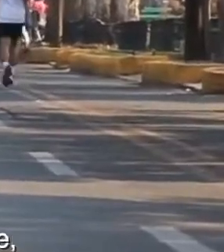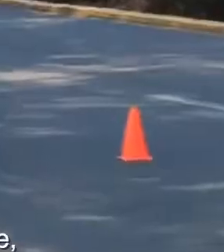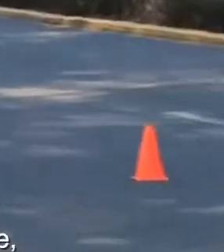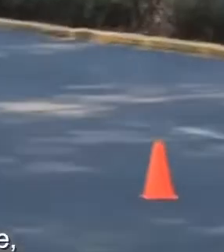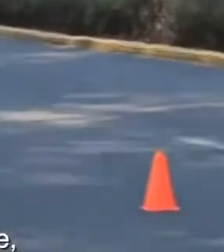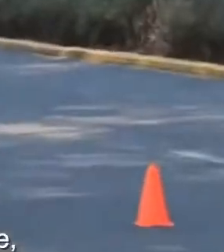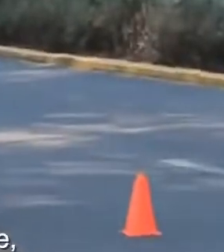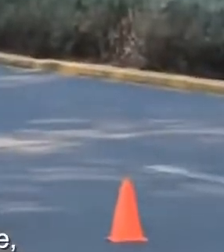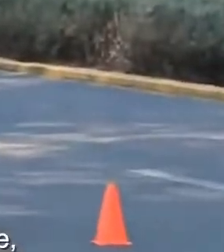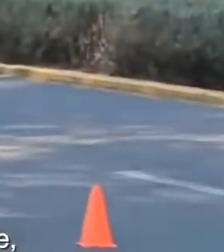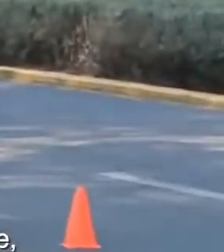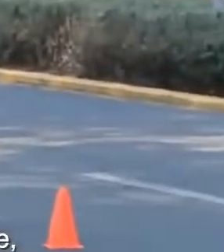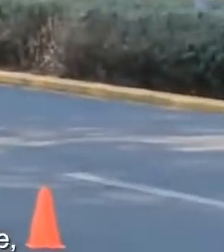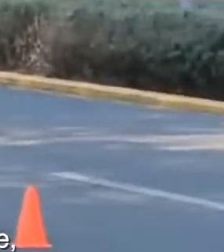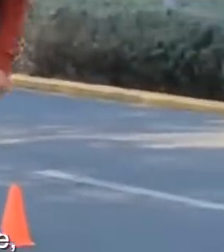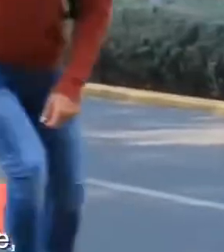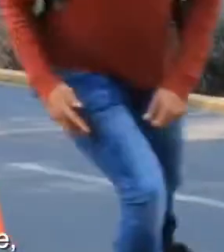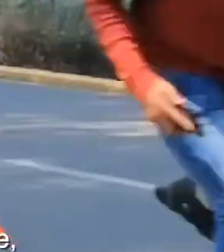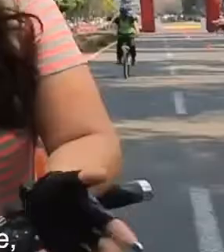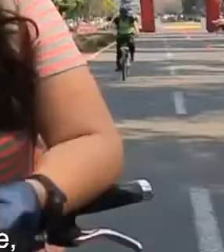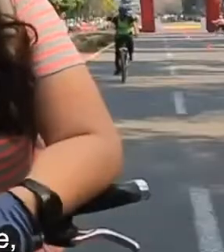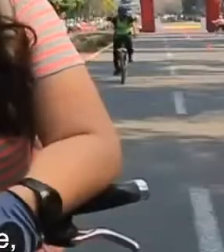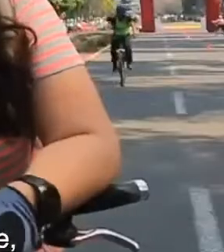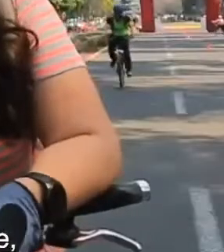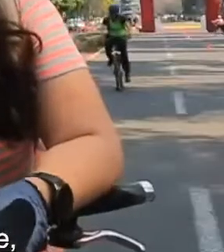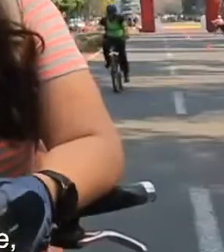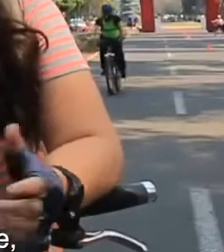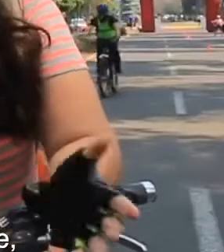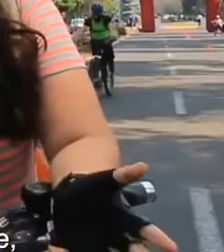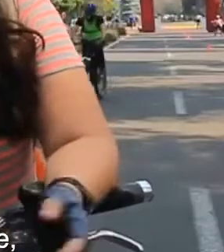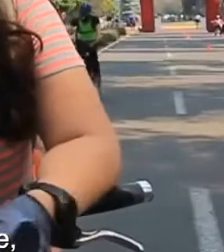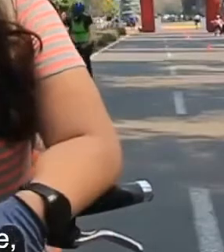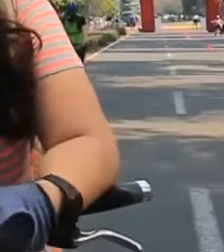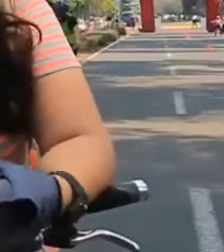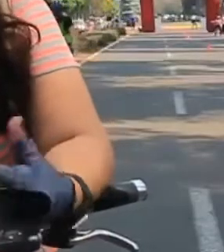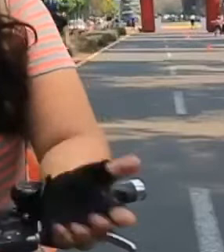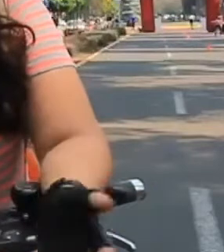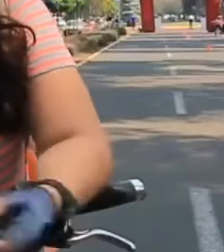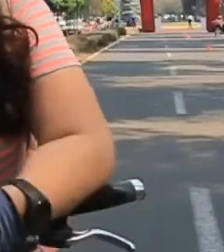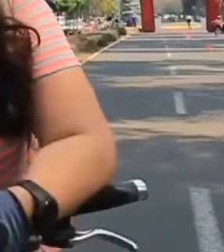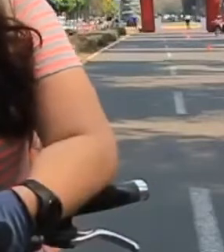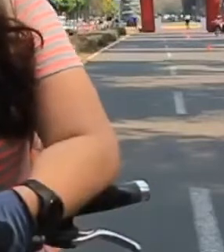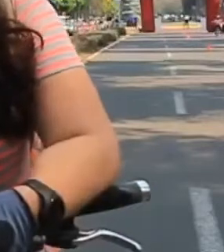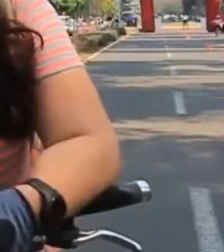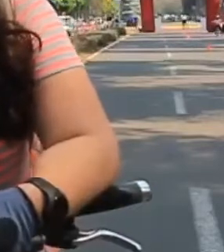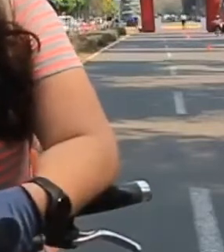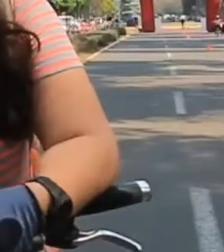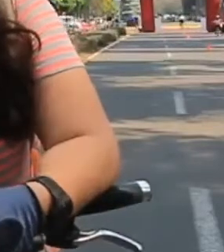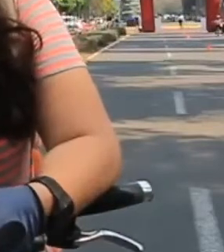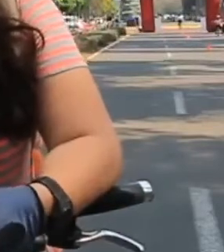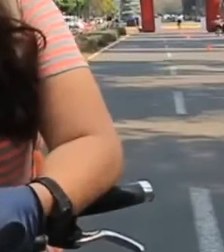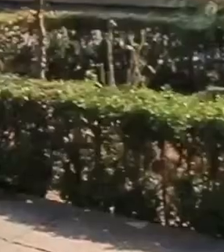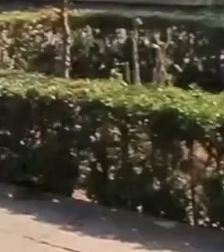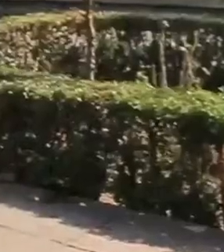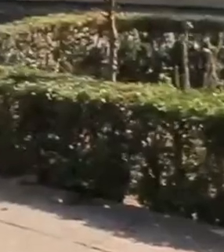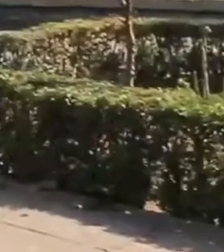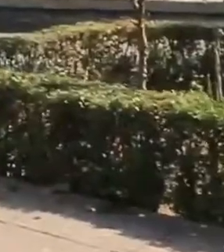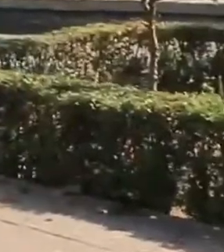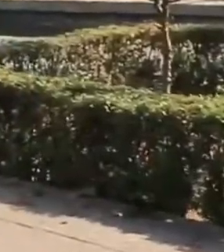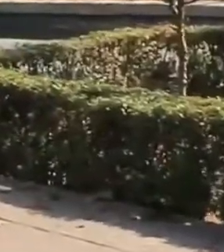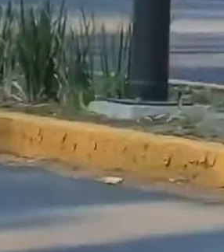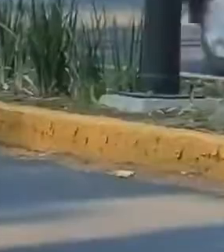urgente. La gente necesitamos esto, el poder salir al aire, realizar otras actividades